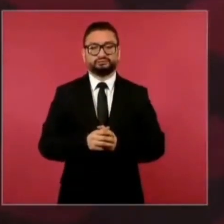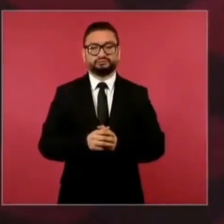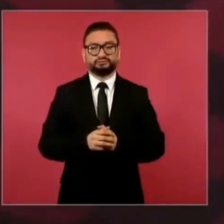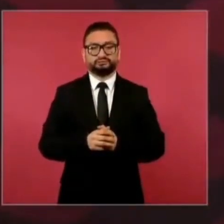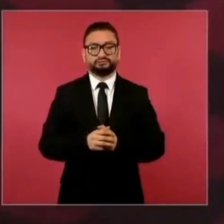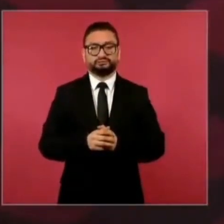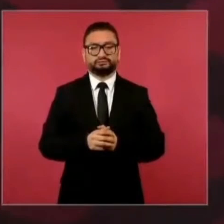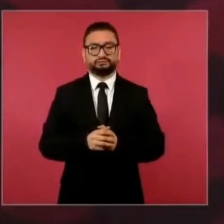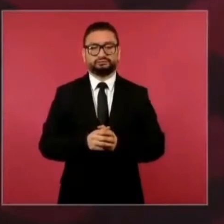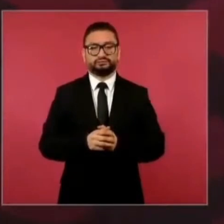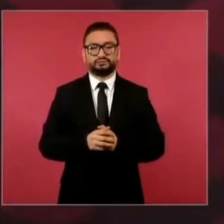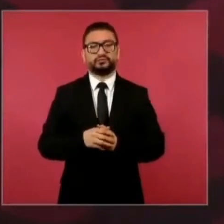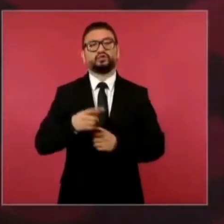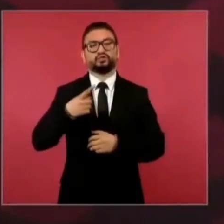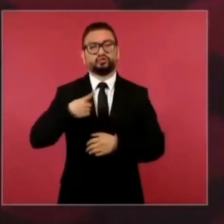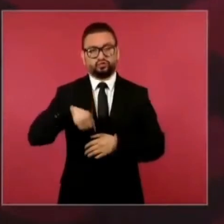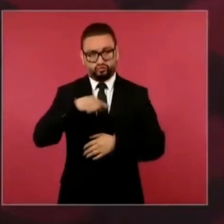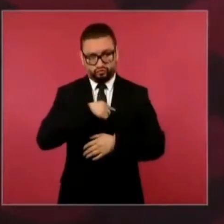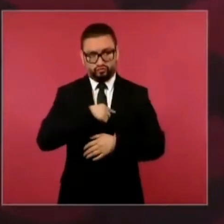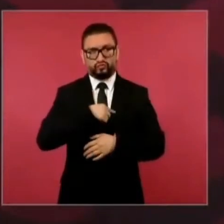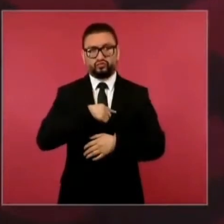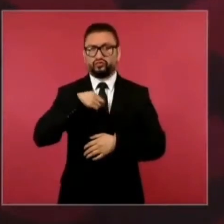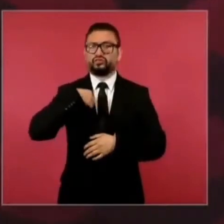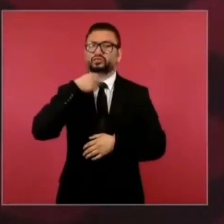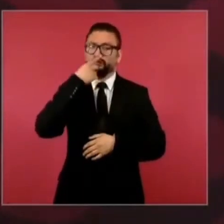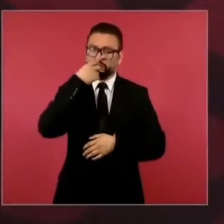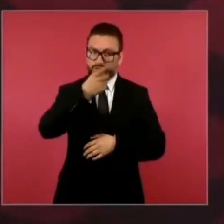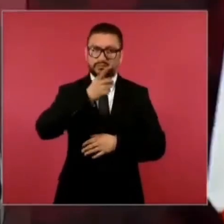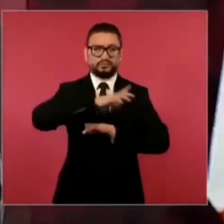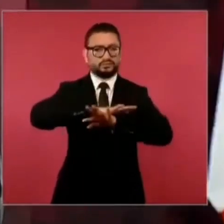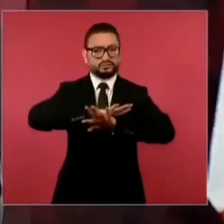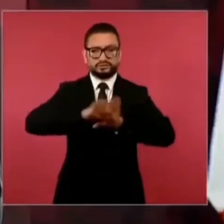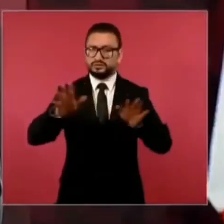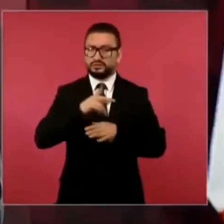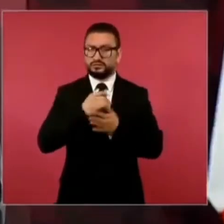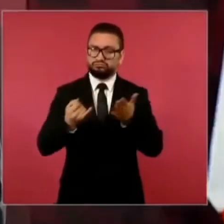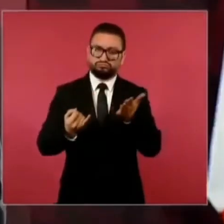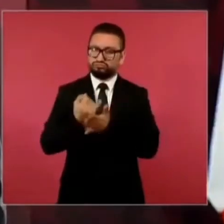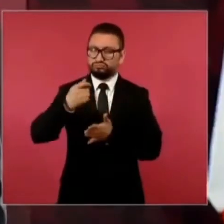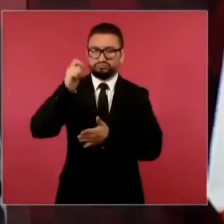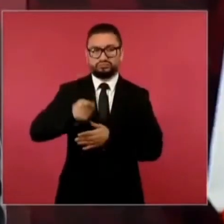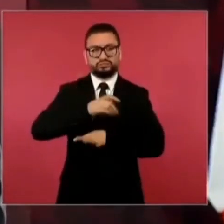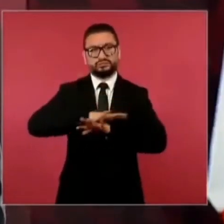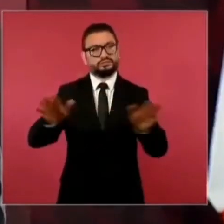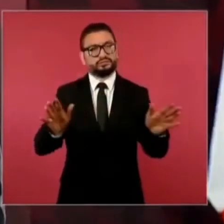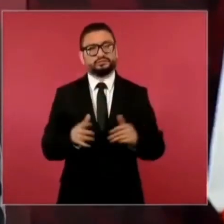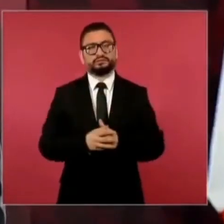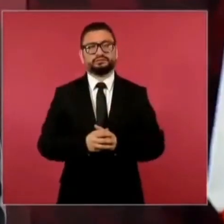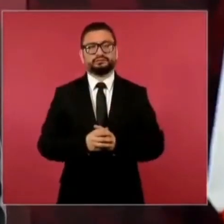Nosotros sostenemos que ya debe quedar en firme